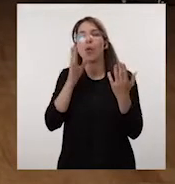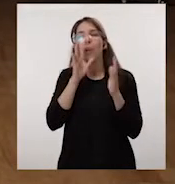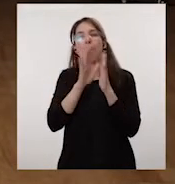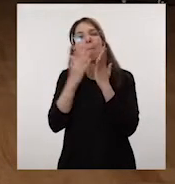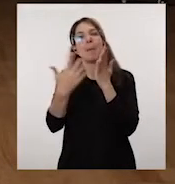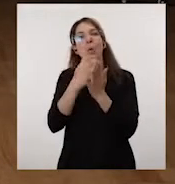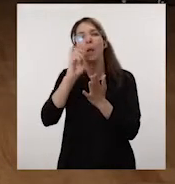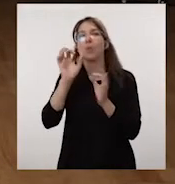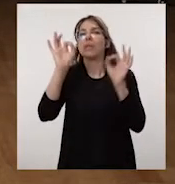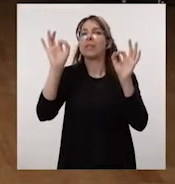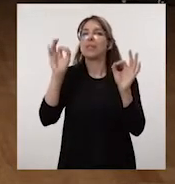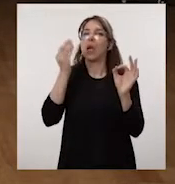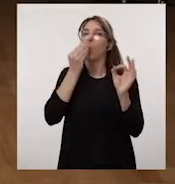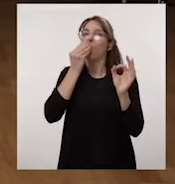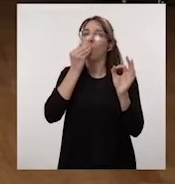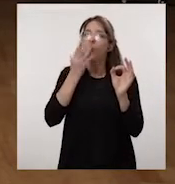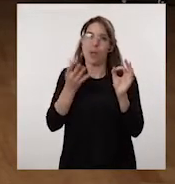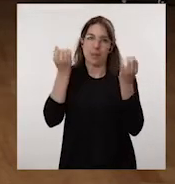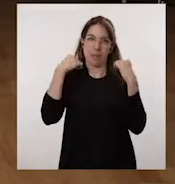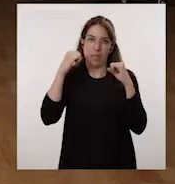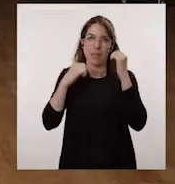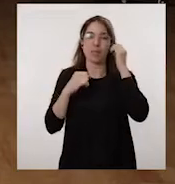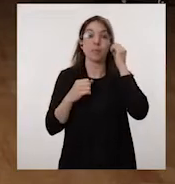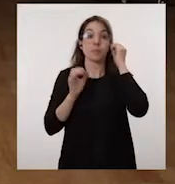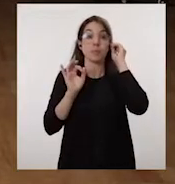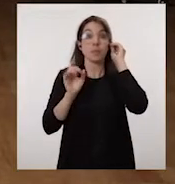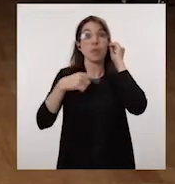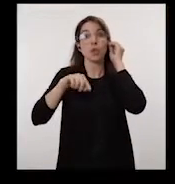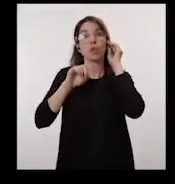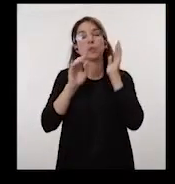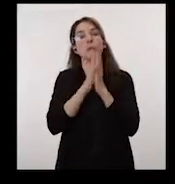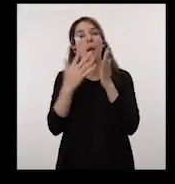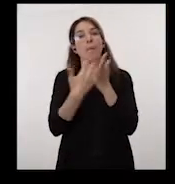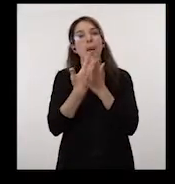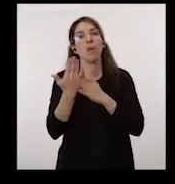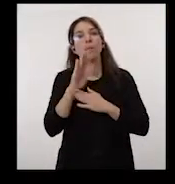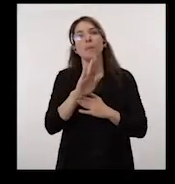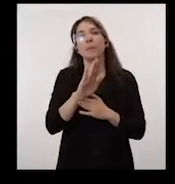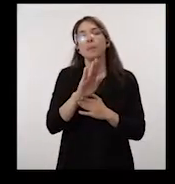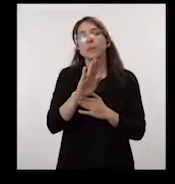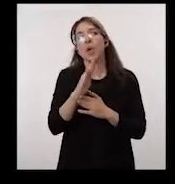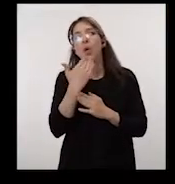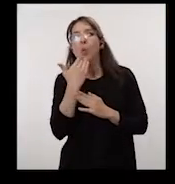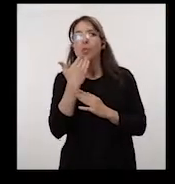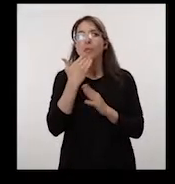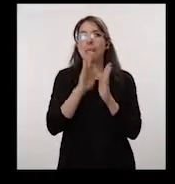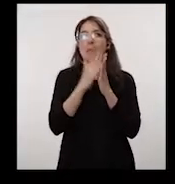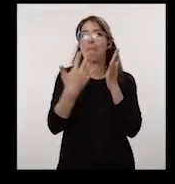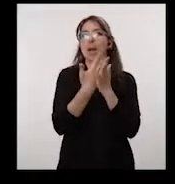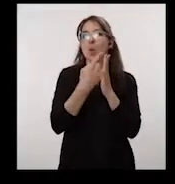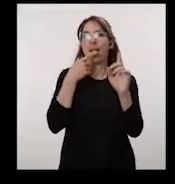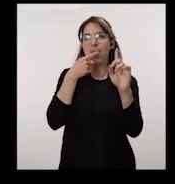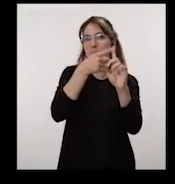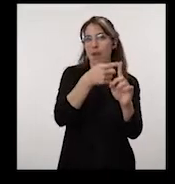las buenas prácticas efectivamente nosotros planteamos ese manual o nuestra intención es que sea un manual de referencia a un